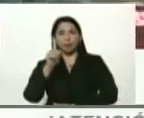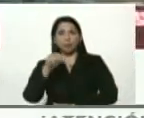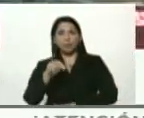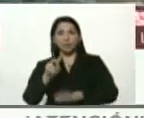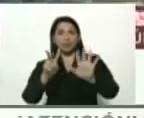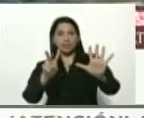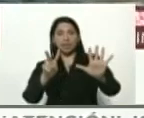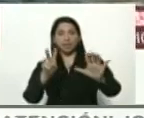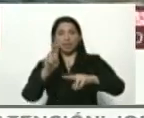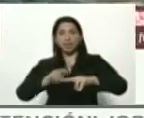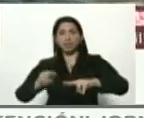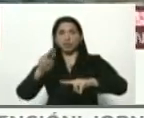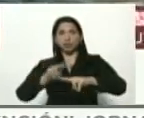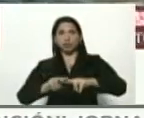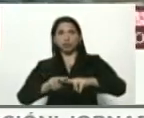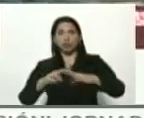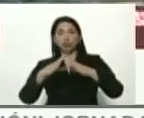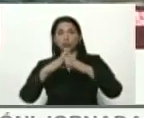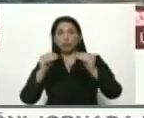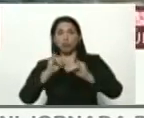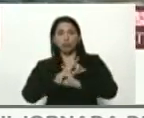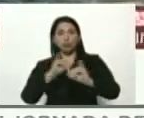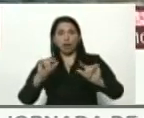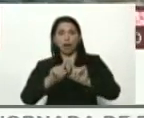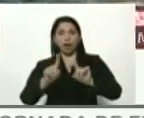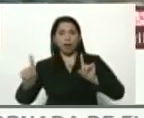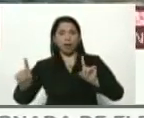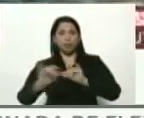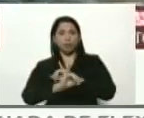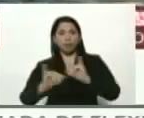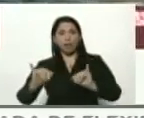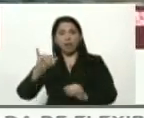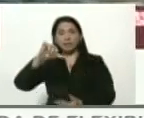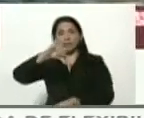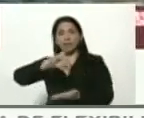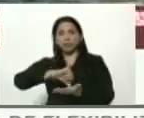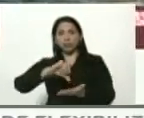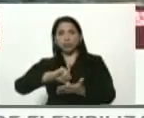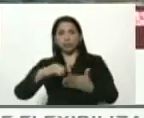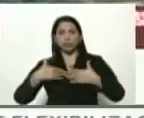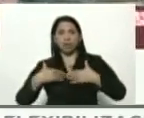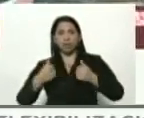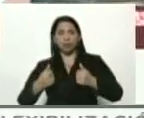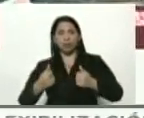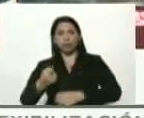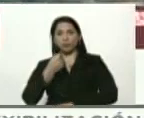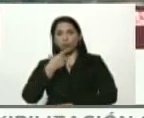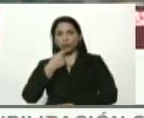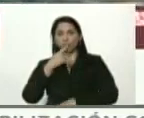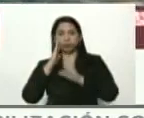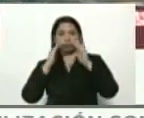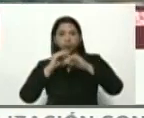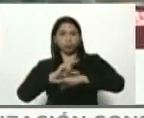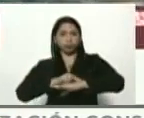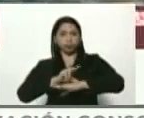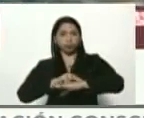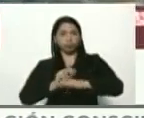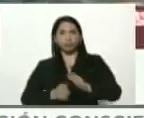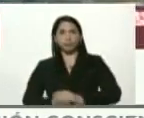7 menores de edad. Todos están aislados ya en un centro de salud y recibiendo